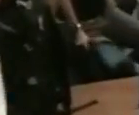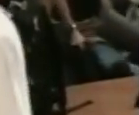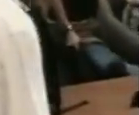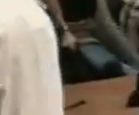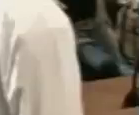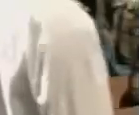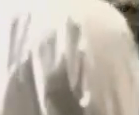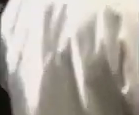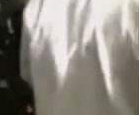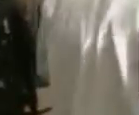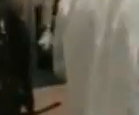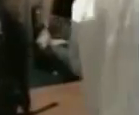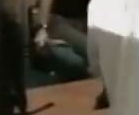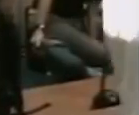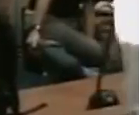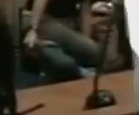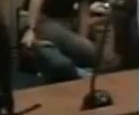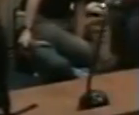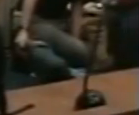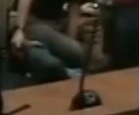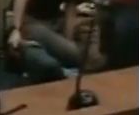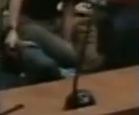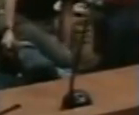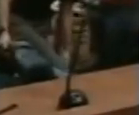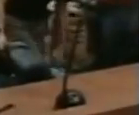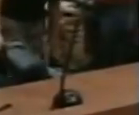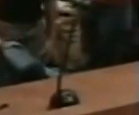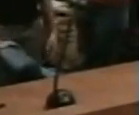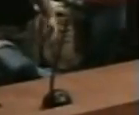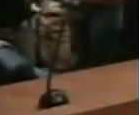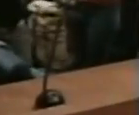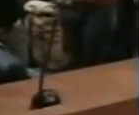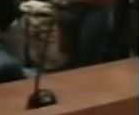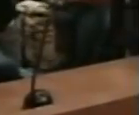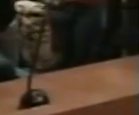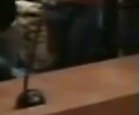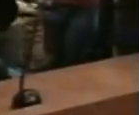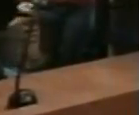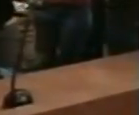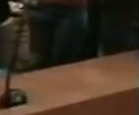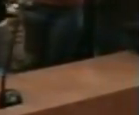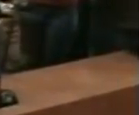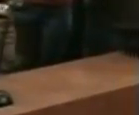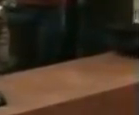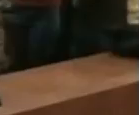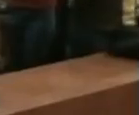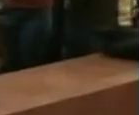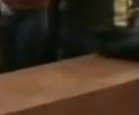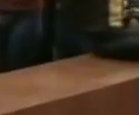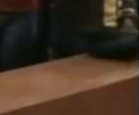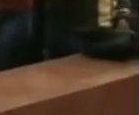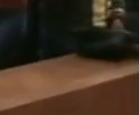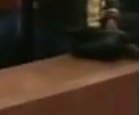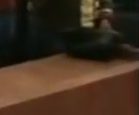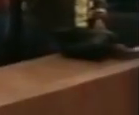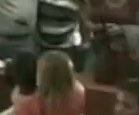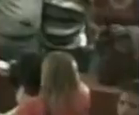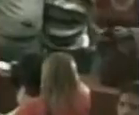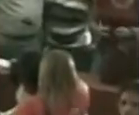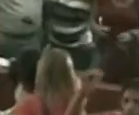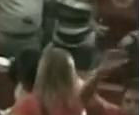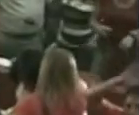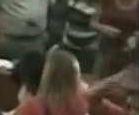calle preparándose y dando la batalla para garantizar el derecho a la paz y renovar la